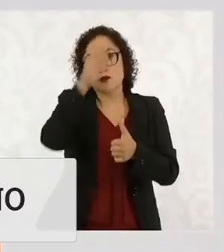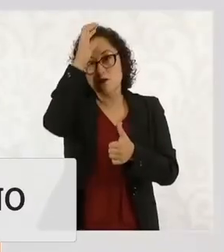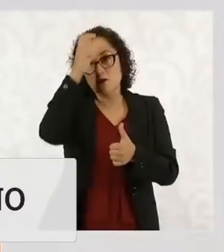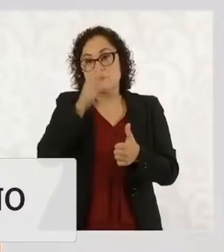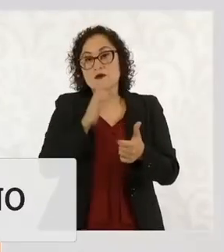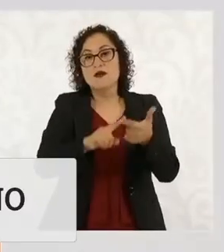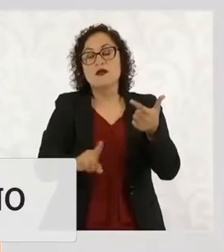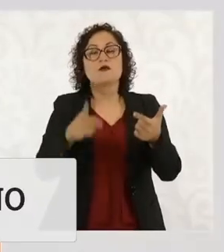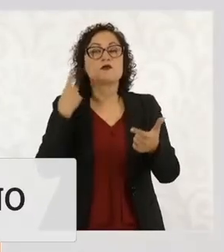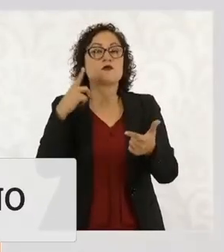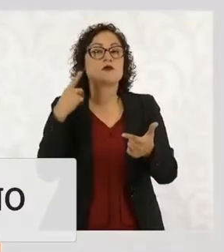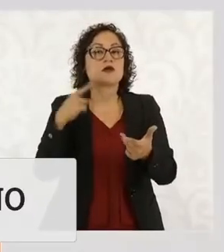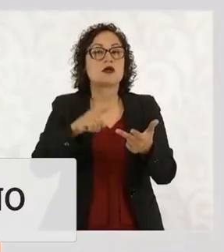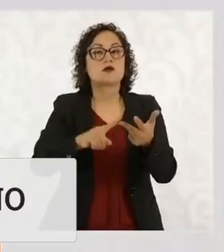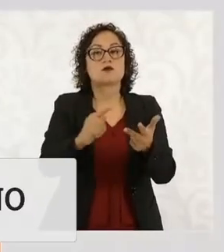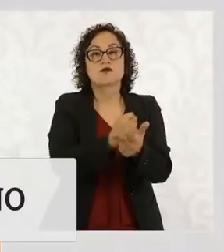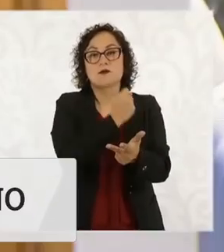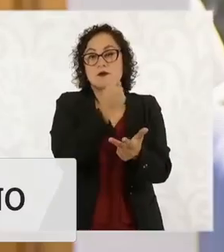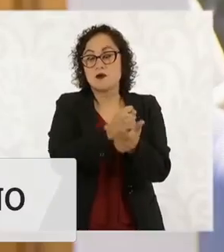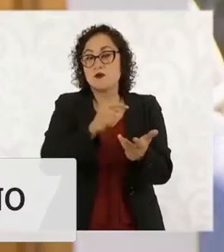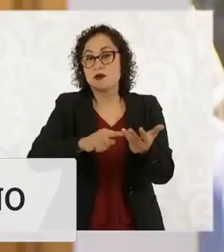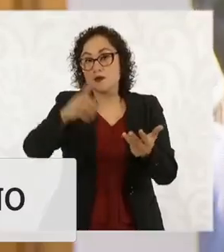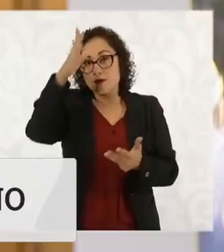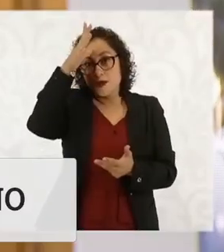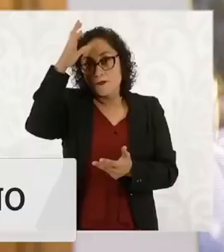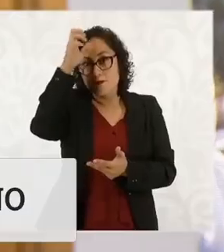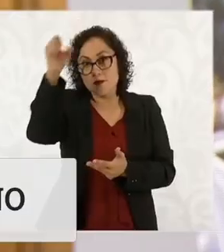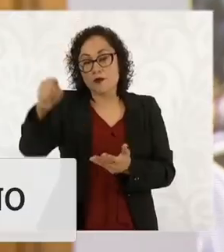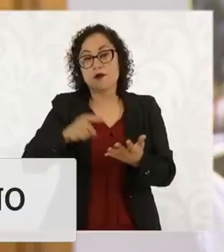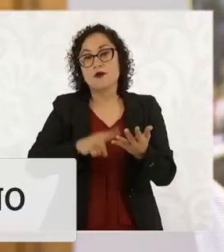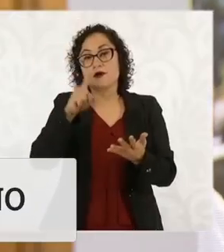Durango, Tamaulipas, Morelos,